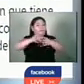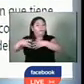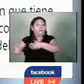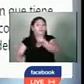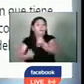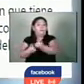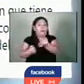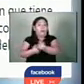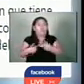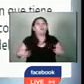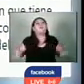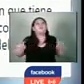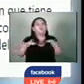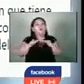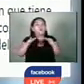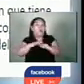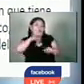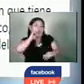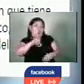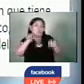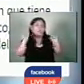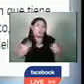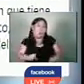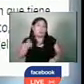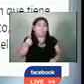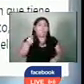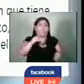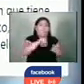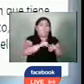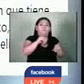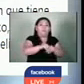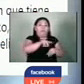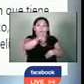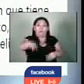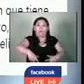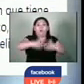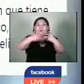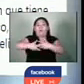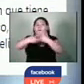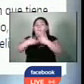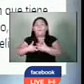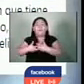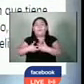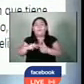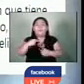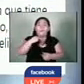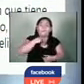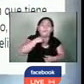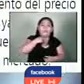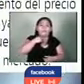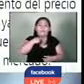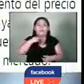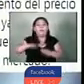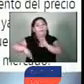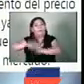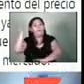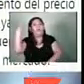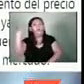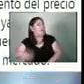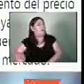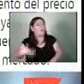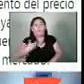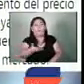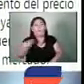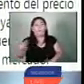transporte. Además dijo que este ahorro también servirá para que las empresas no tengan que trasladar el costo del incremento del